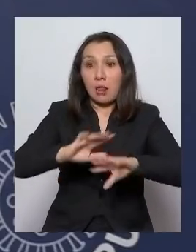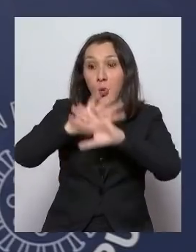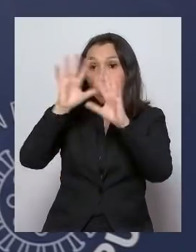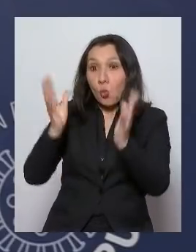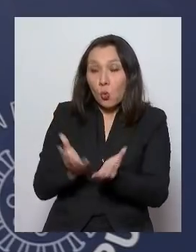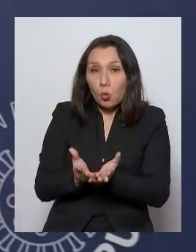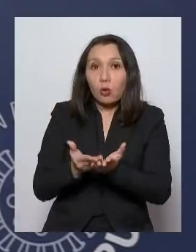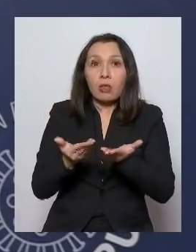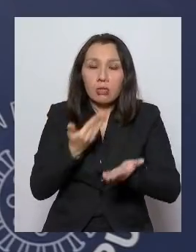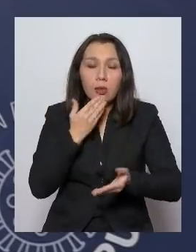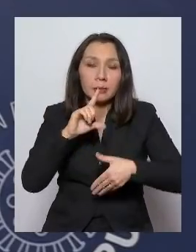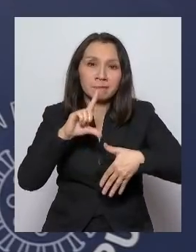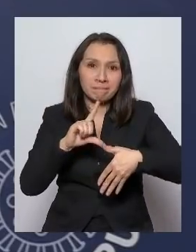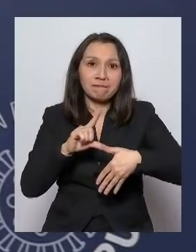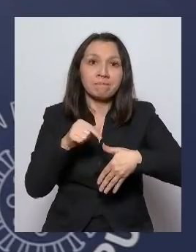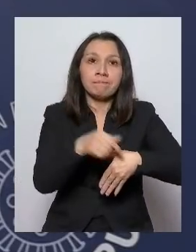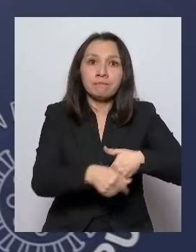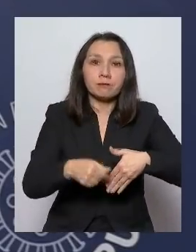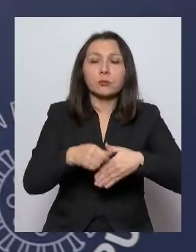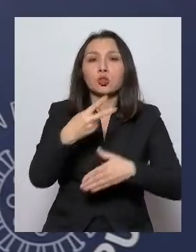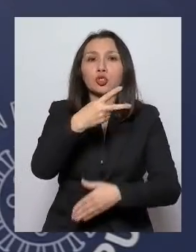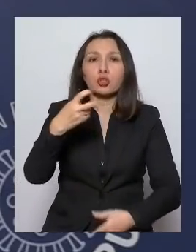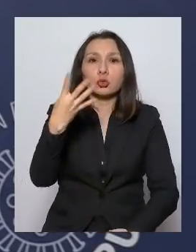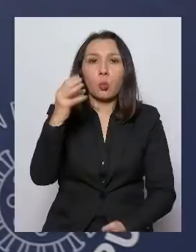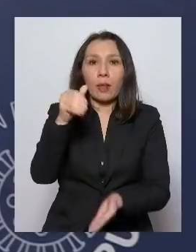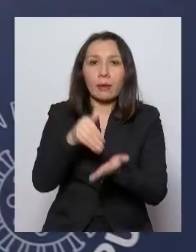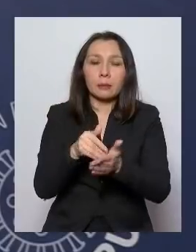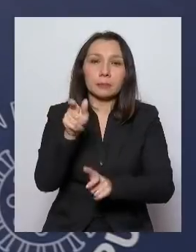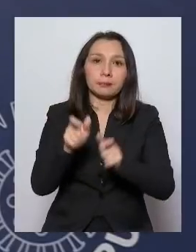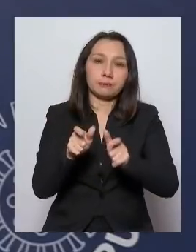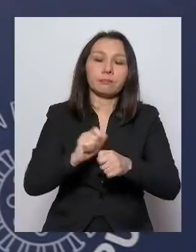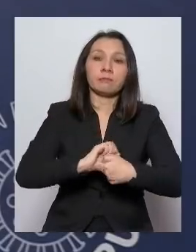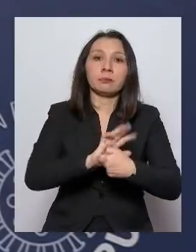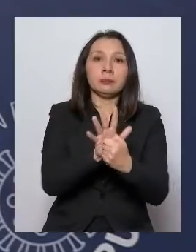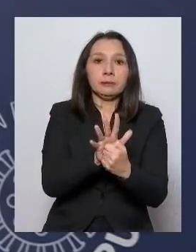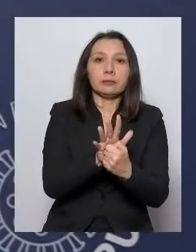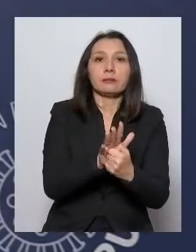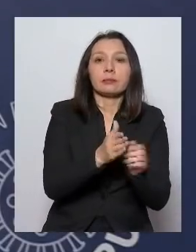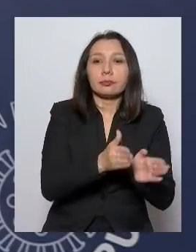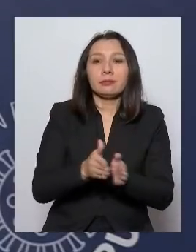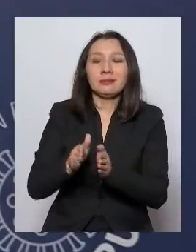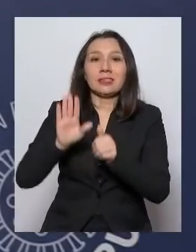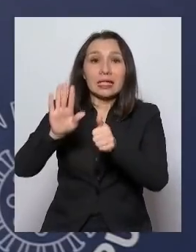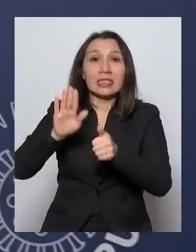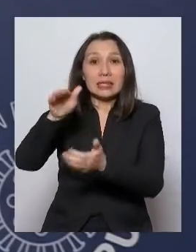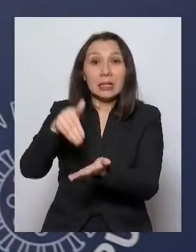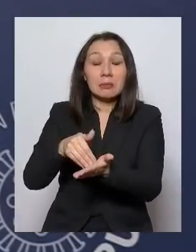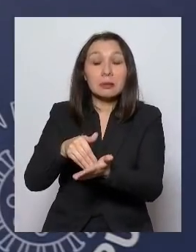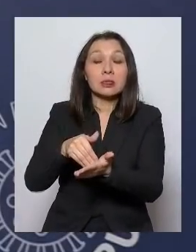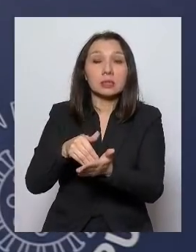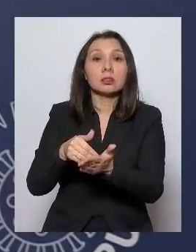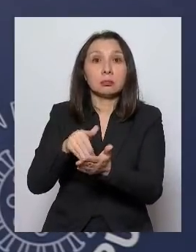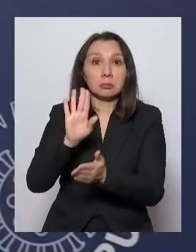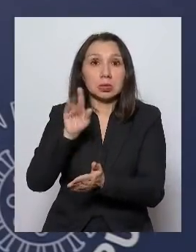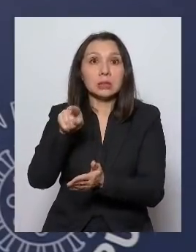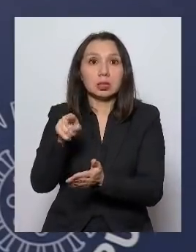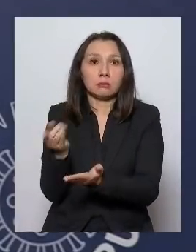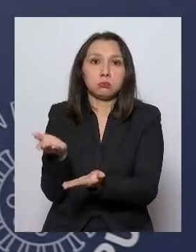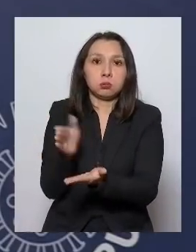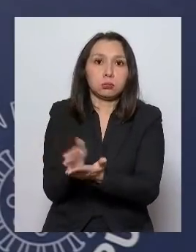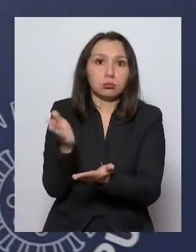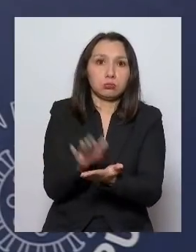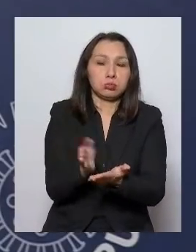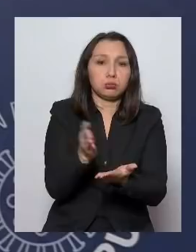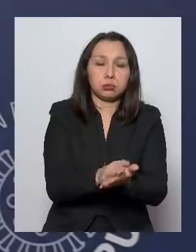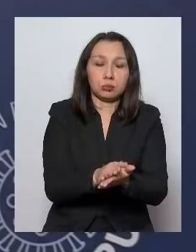mundo y tiene ya más de 240.000 personas contagiadas y más de 16.000 personas